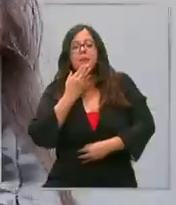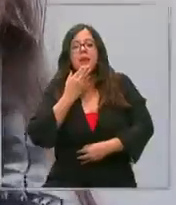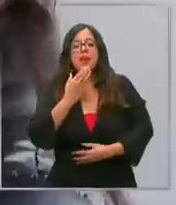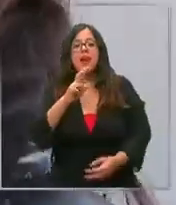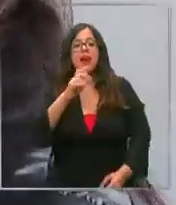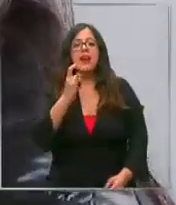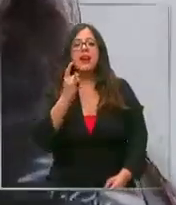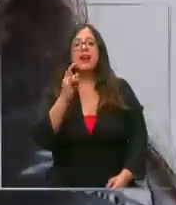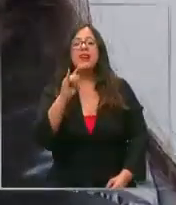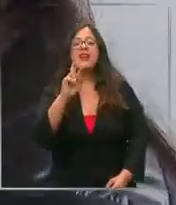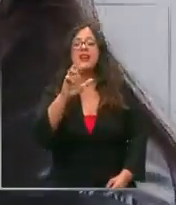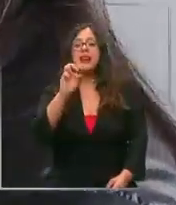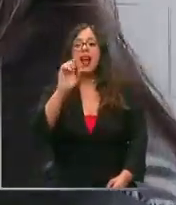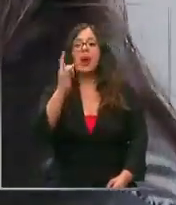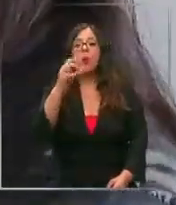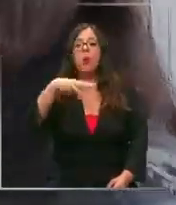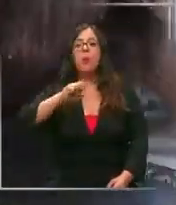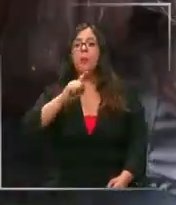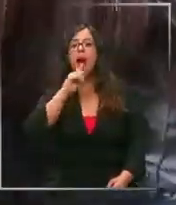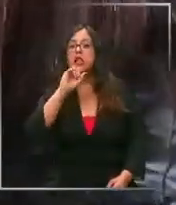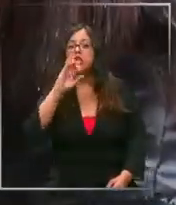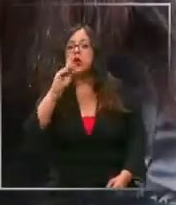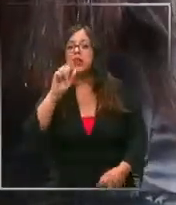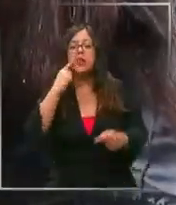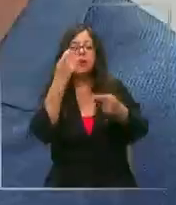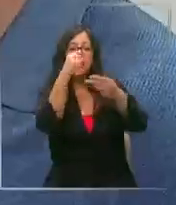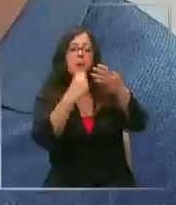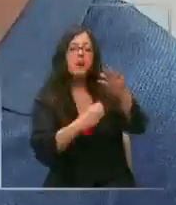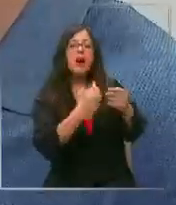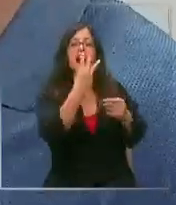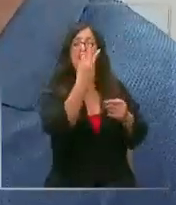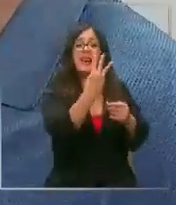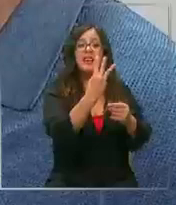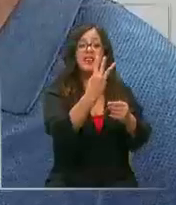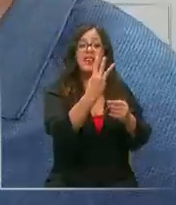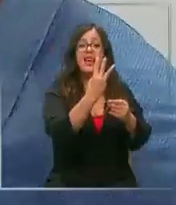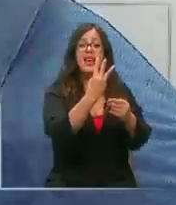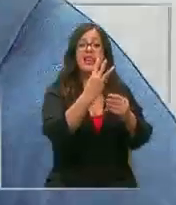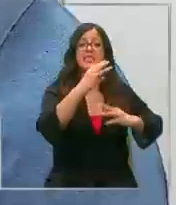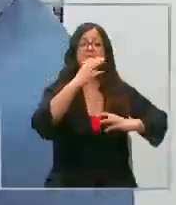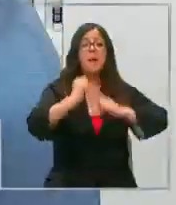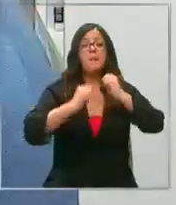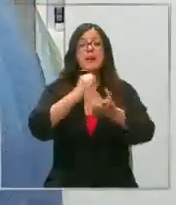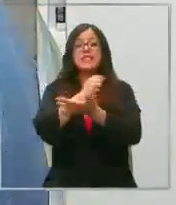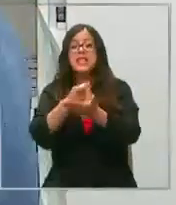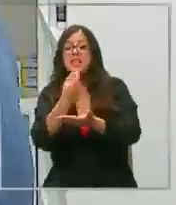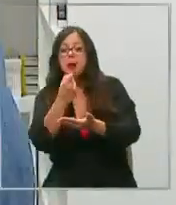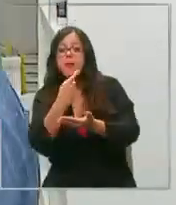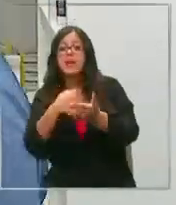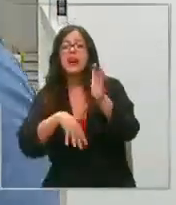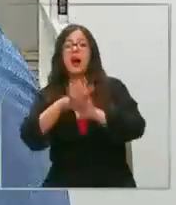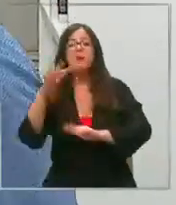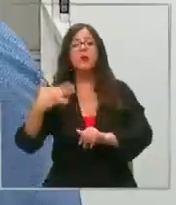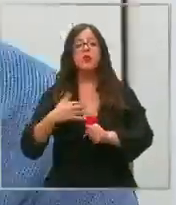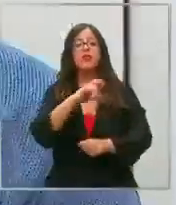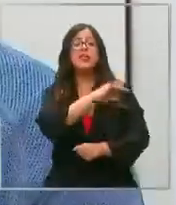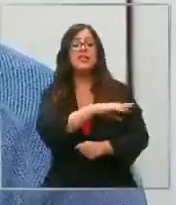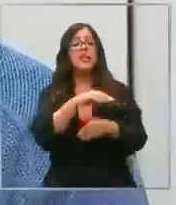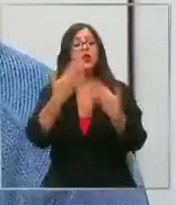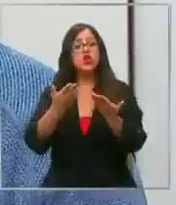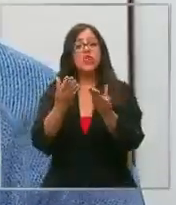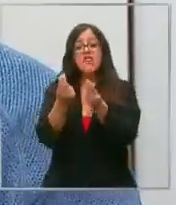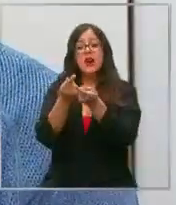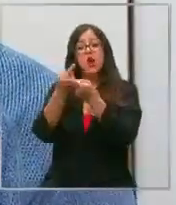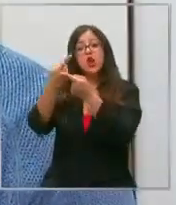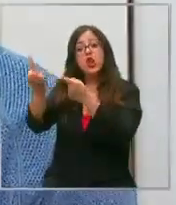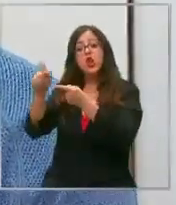El análisis mide los precios de las tres mayores cadenas de farmacias en Chile. Por eso los valores en otras farmacias pueden variar.